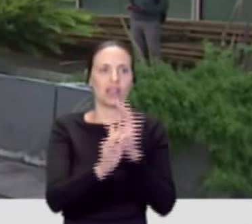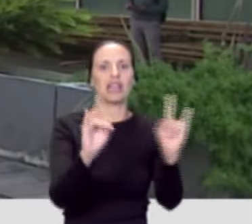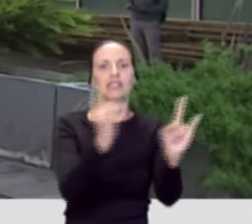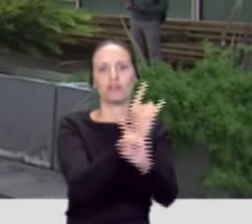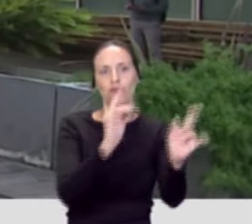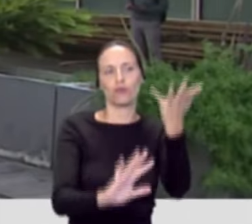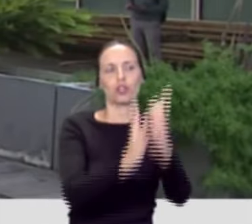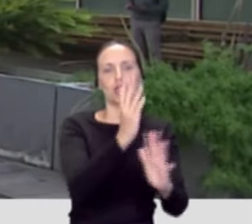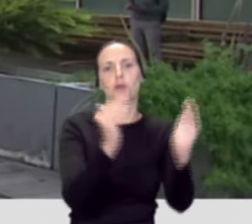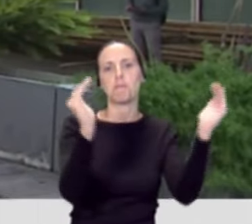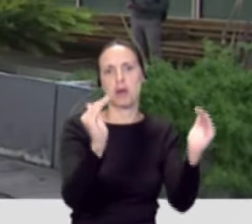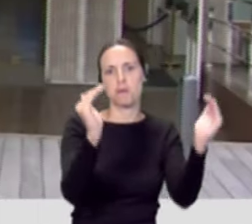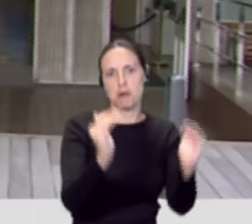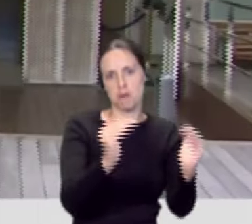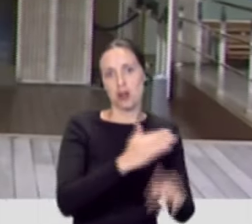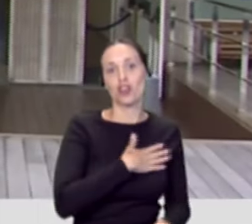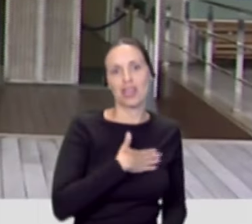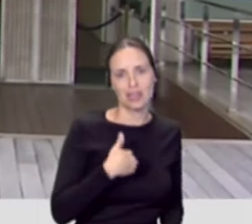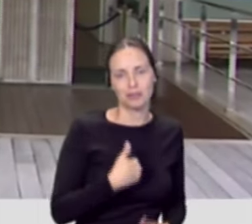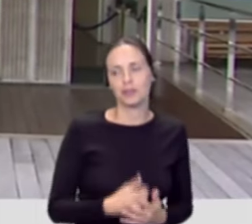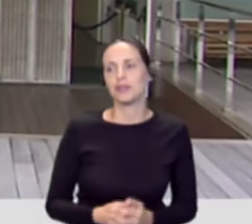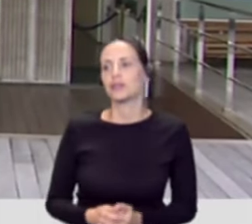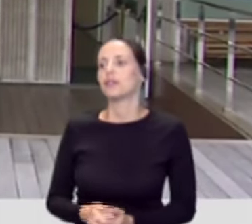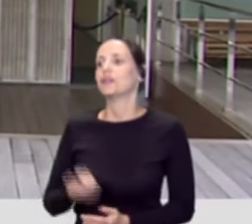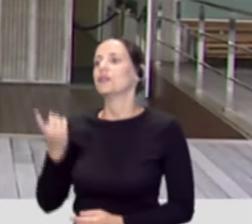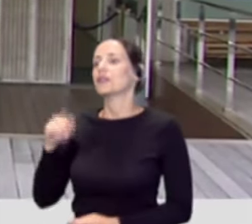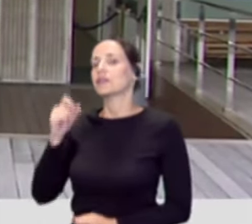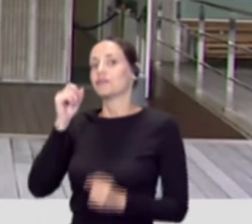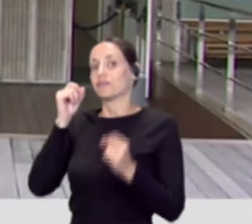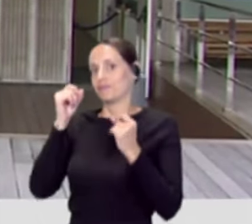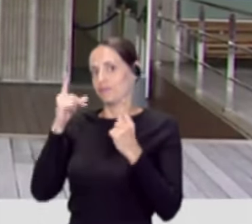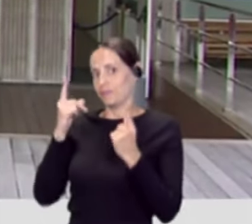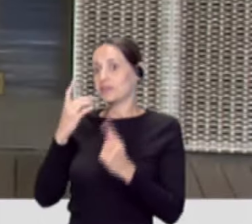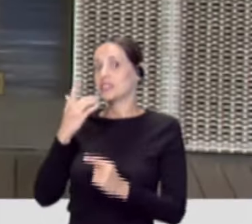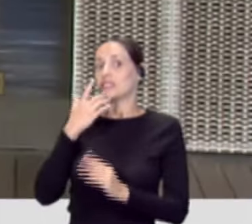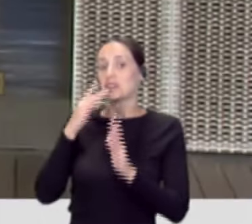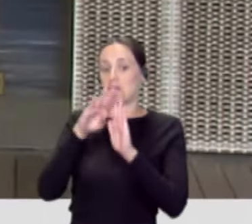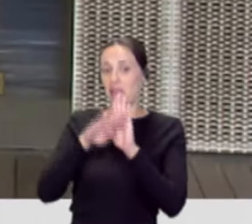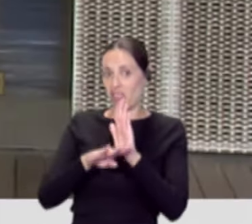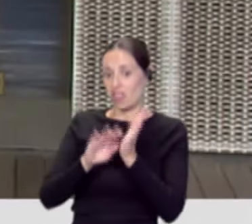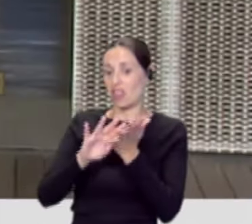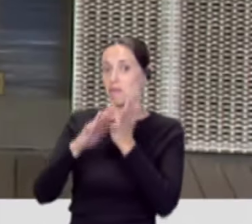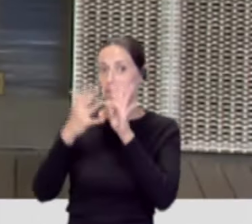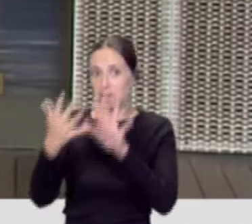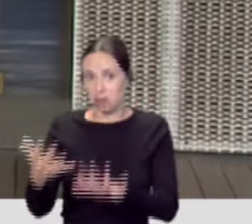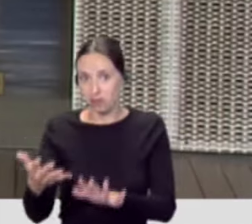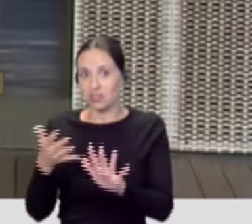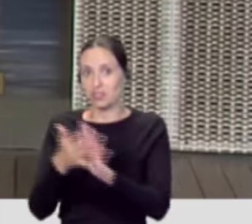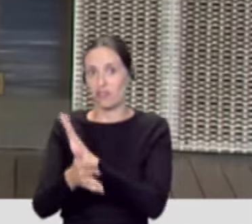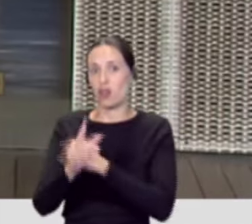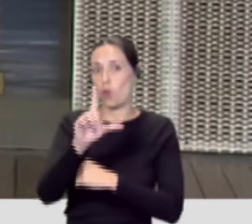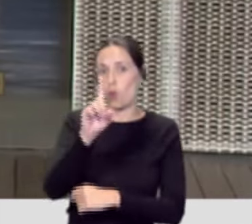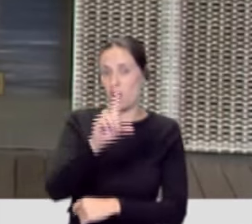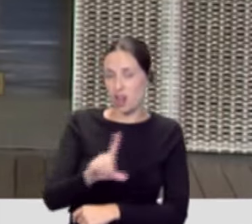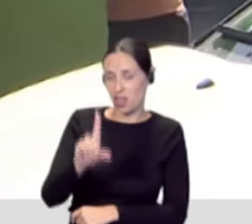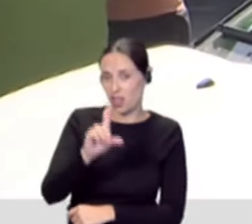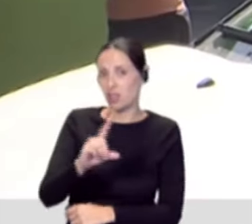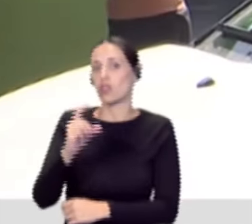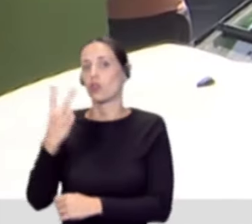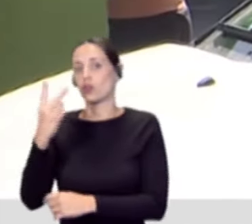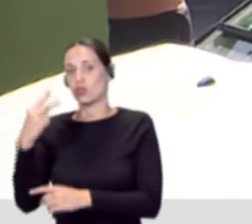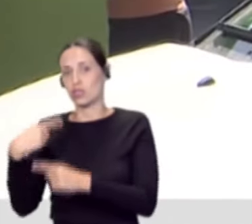Y estamos viendo, se van a recaudar, en caso de que se lleve a cabo y que sean esos 2 céntimos y en toda Canarias, serían unos 40 millones